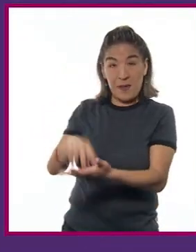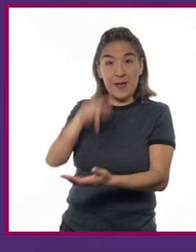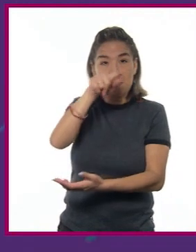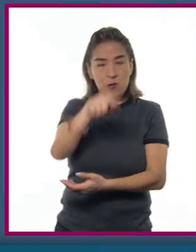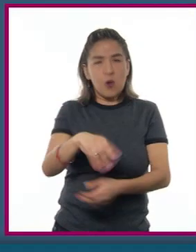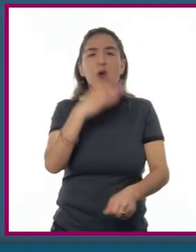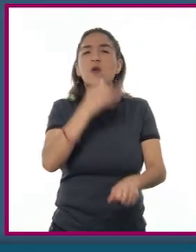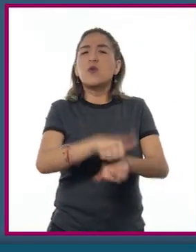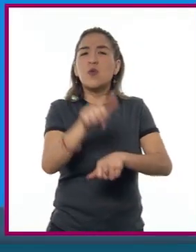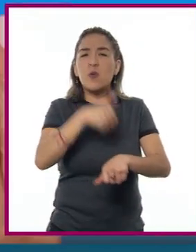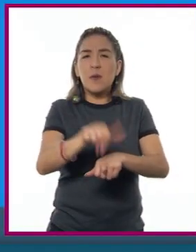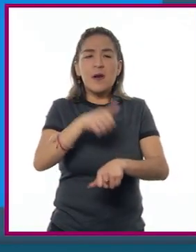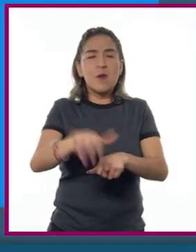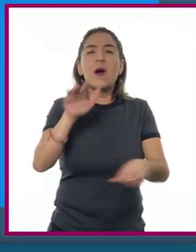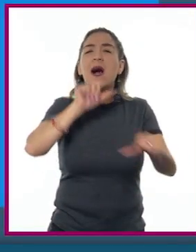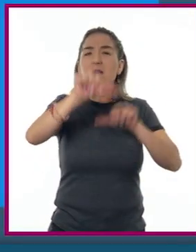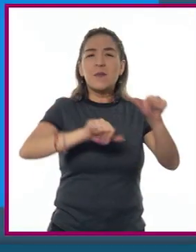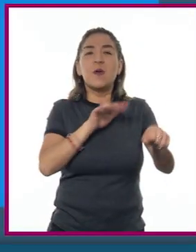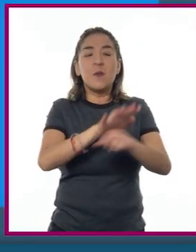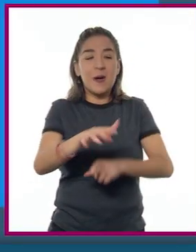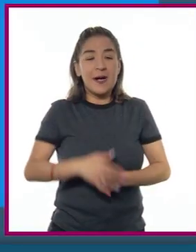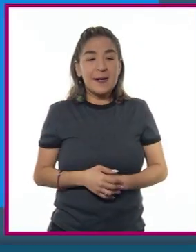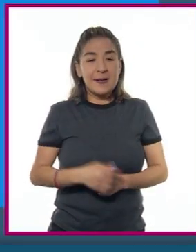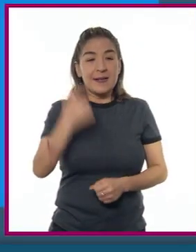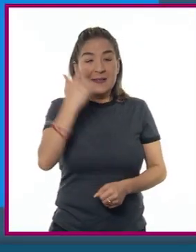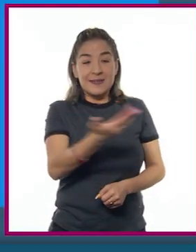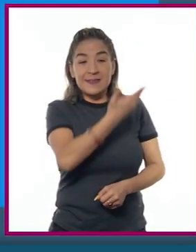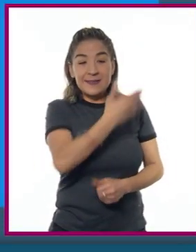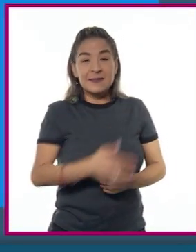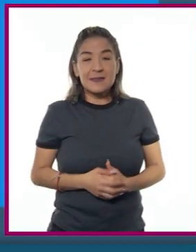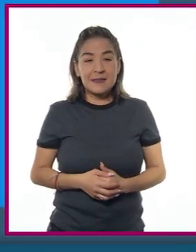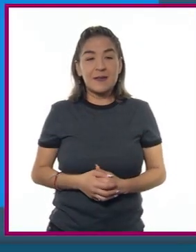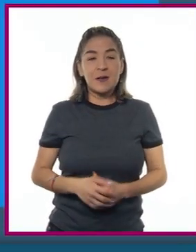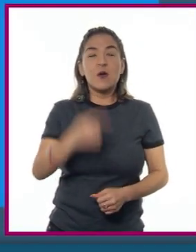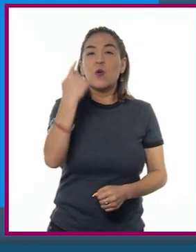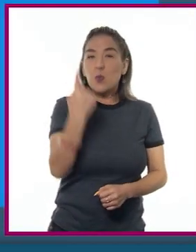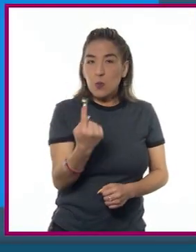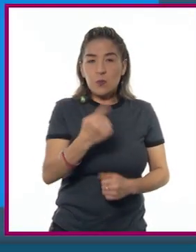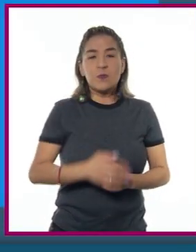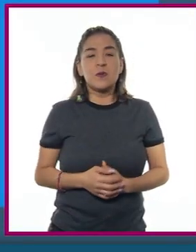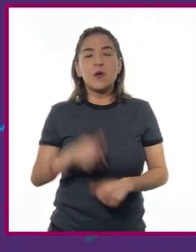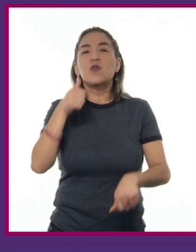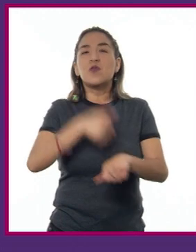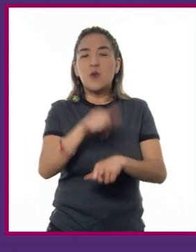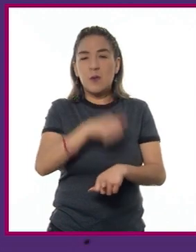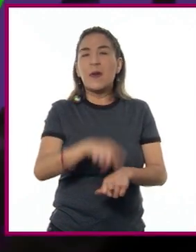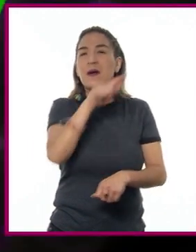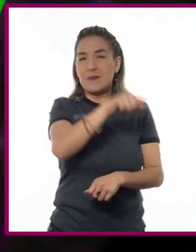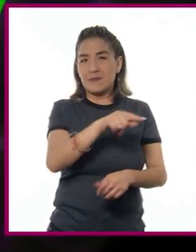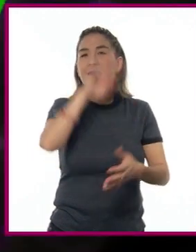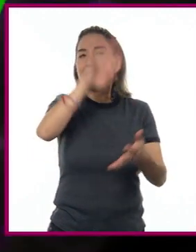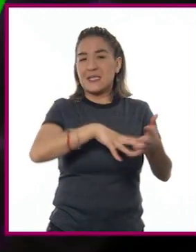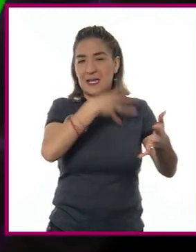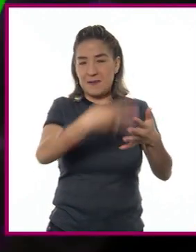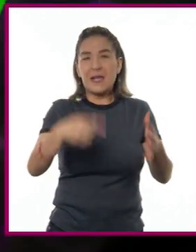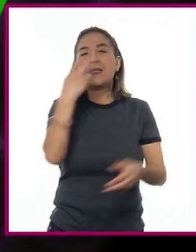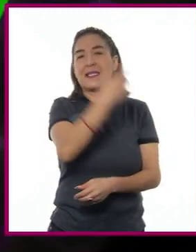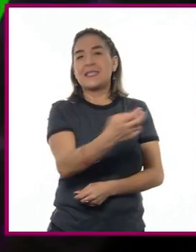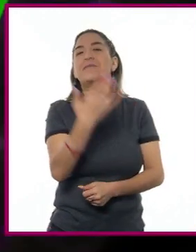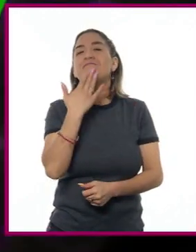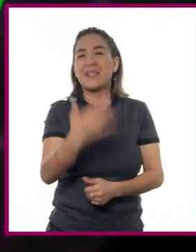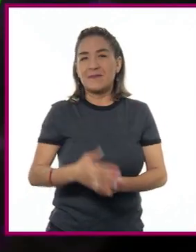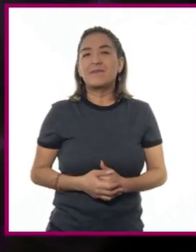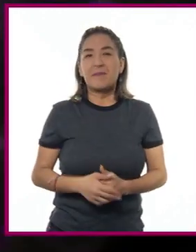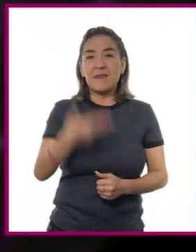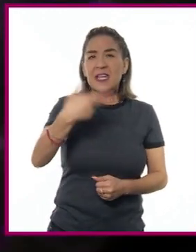su número atómico es 1. Entonces, es el primer elemento de la tabla periódica. Eso es correcto.